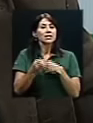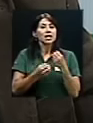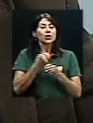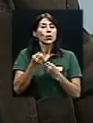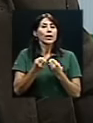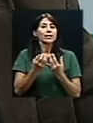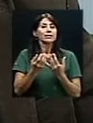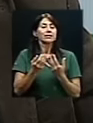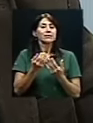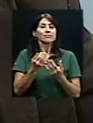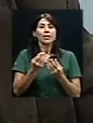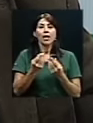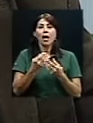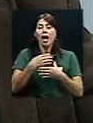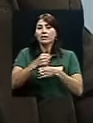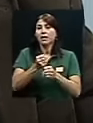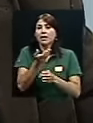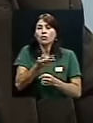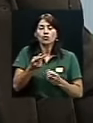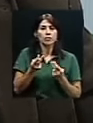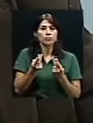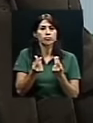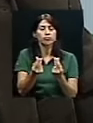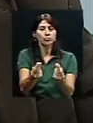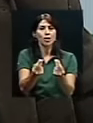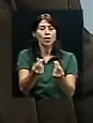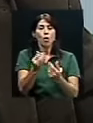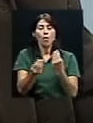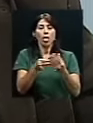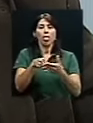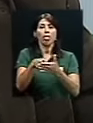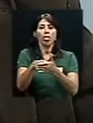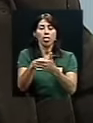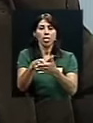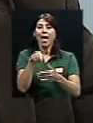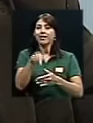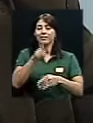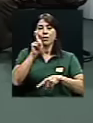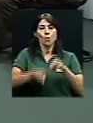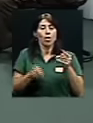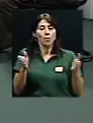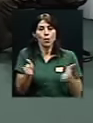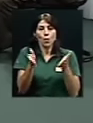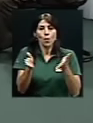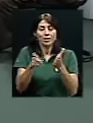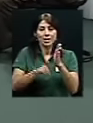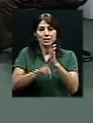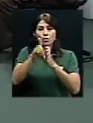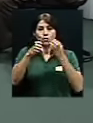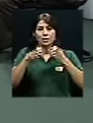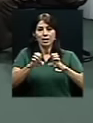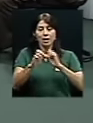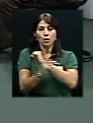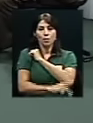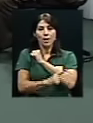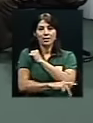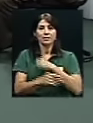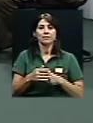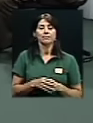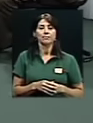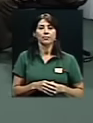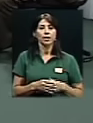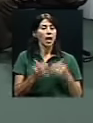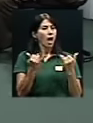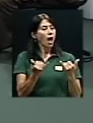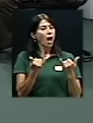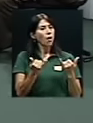la carreta por delante de los bueyes y en realidad sí no puede promoverse el desarrollo estratégico del país. Ahora, Claudio, nos quedan unos pocos